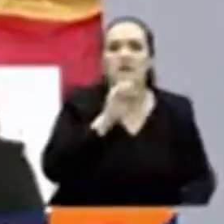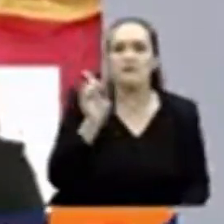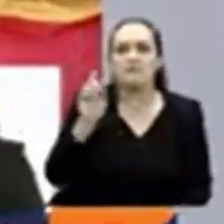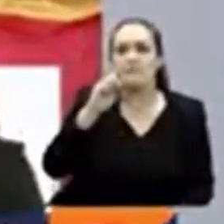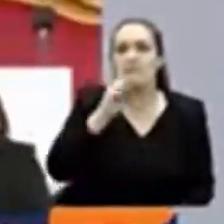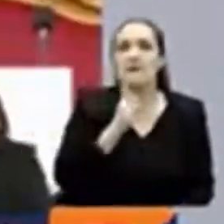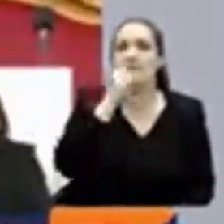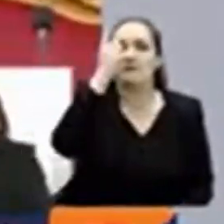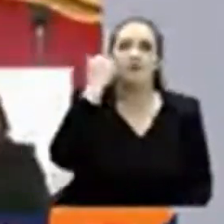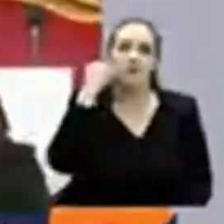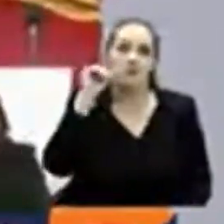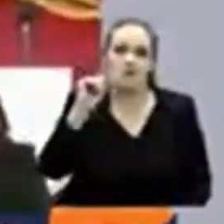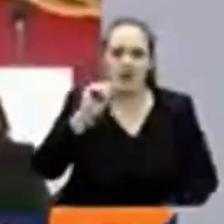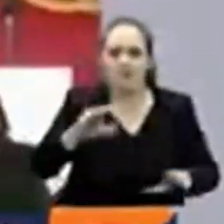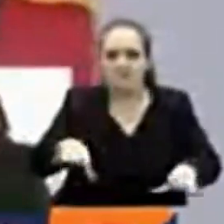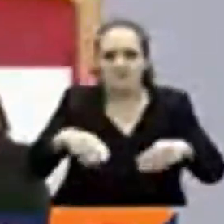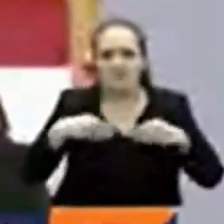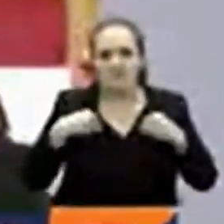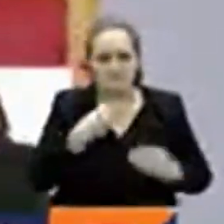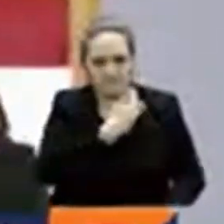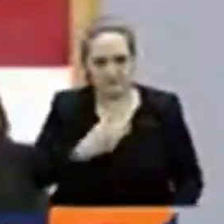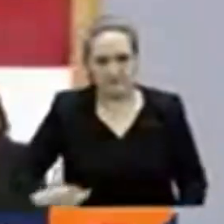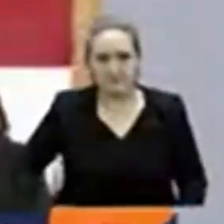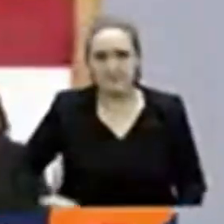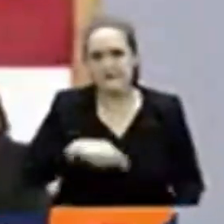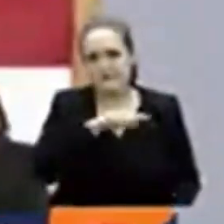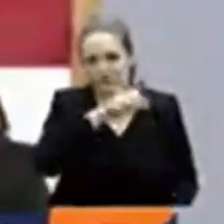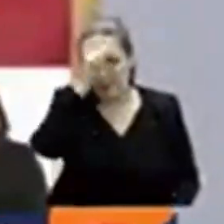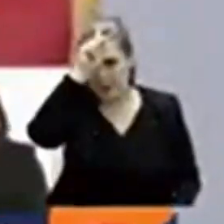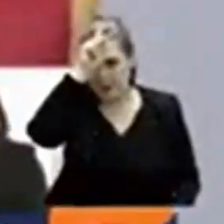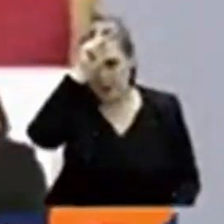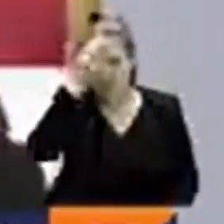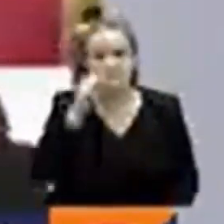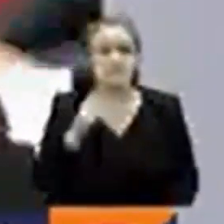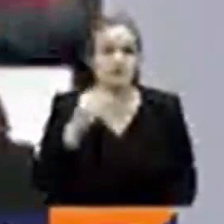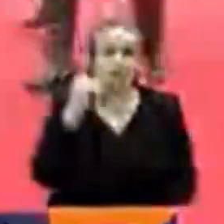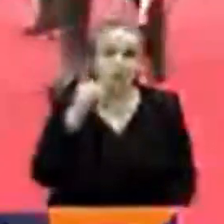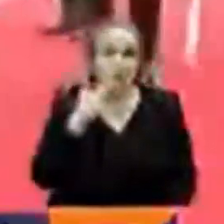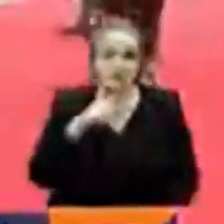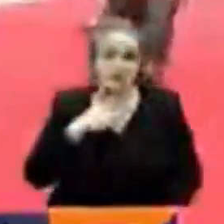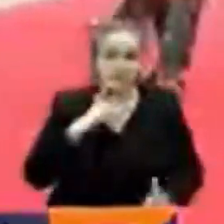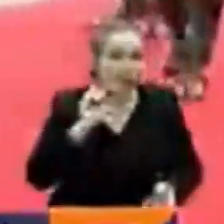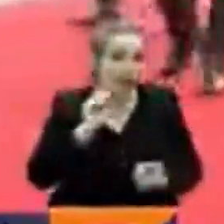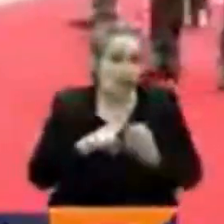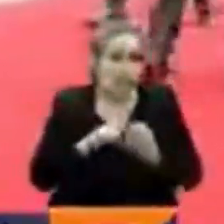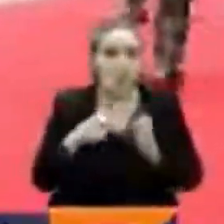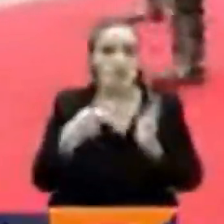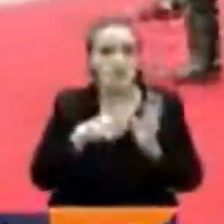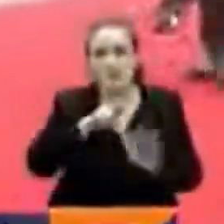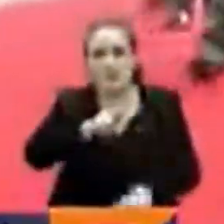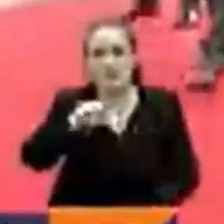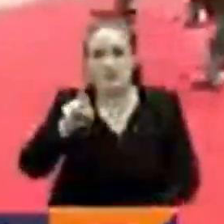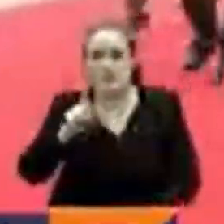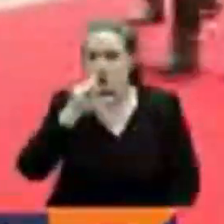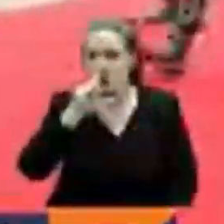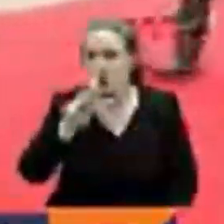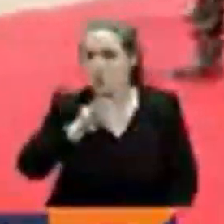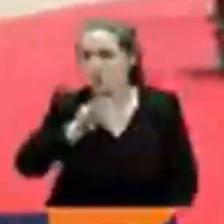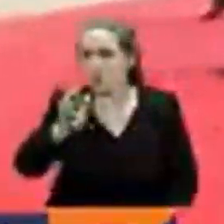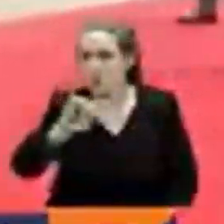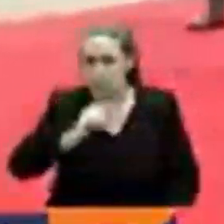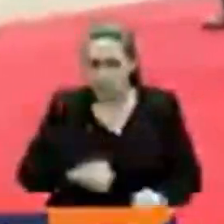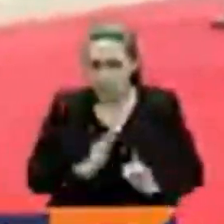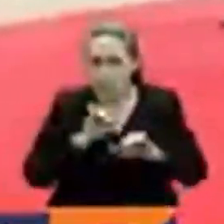en la historia del Perú en asumir el primer cargo de la nación. Aunque Boluarte dijo que gobernará hasta el 28 de julio de 2026 en su discurso de posesión ante el